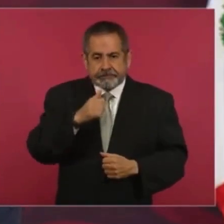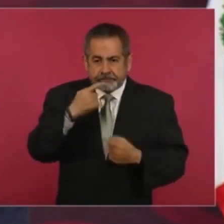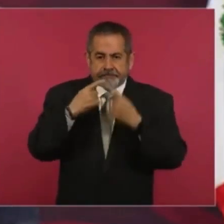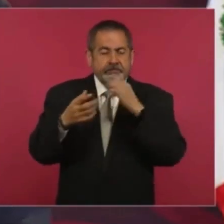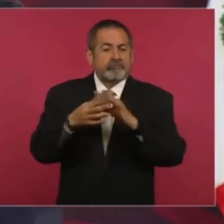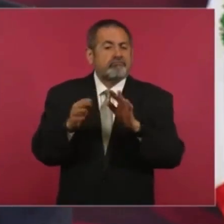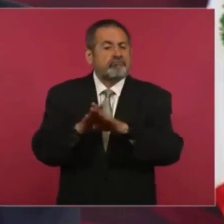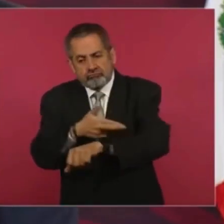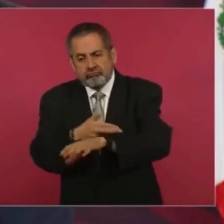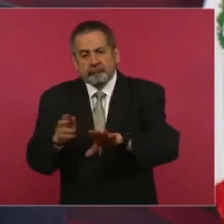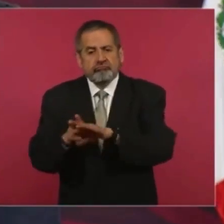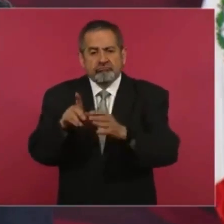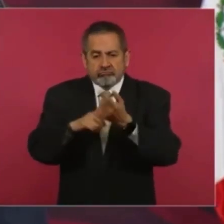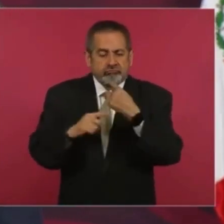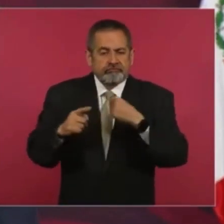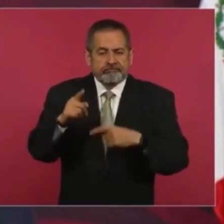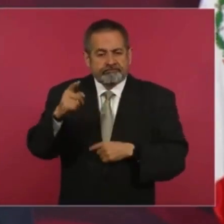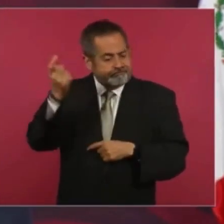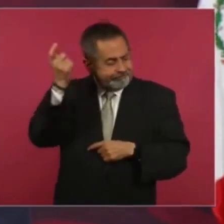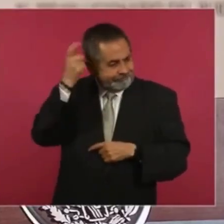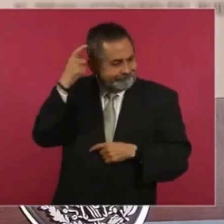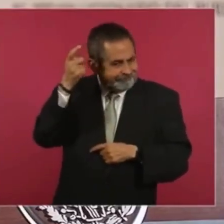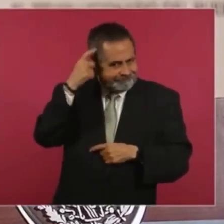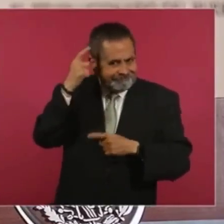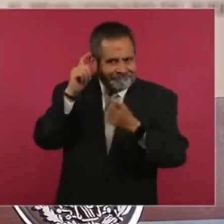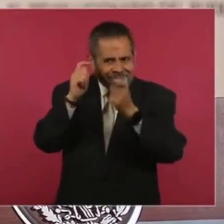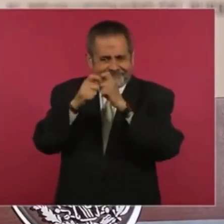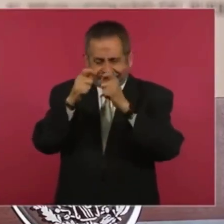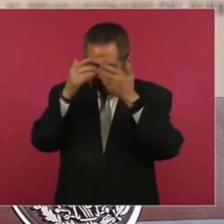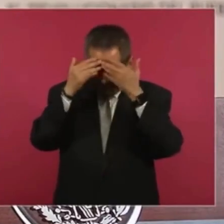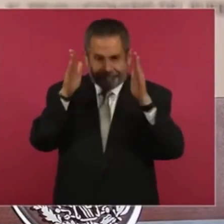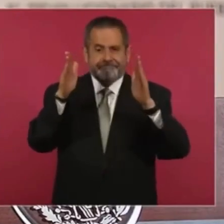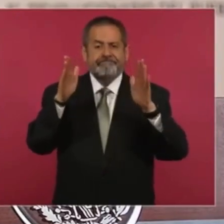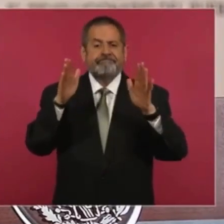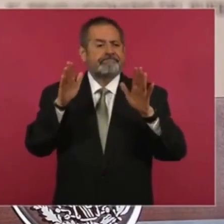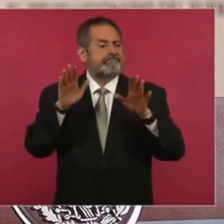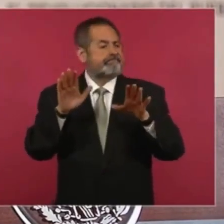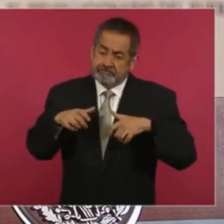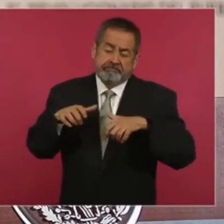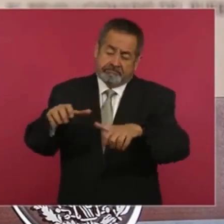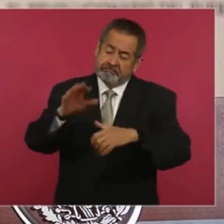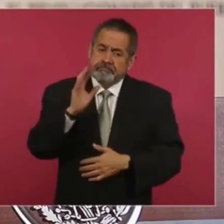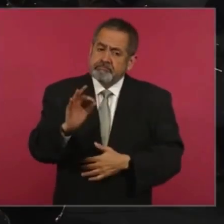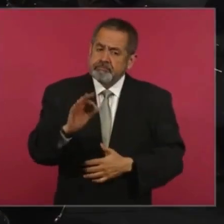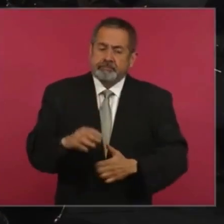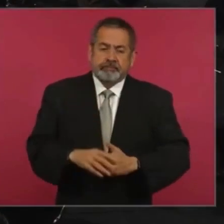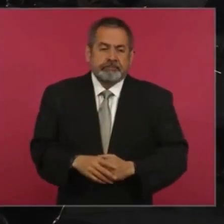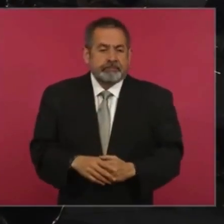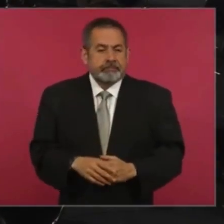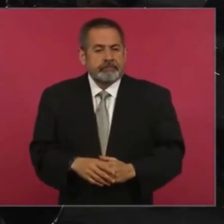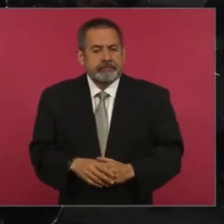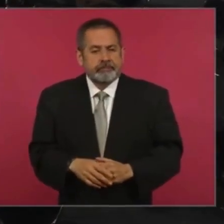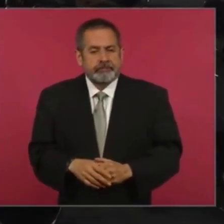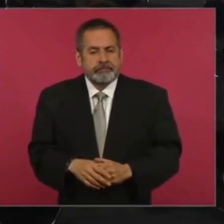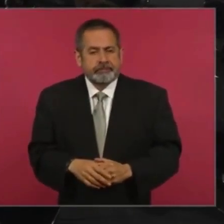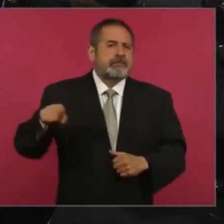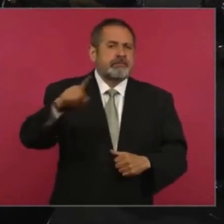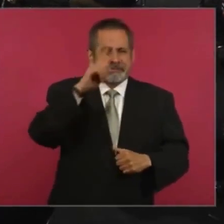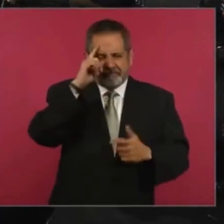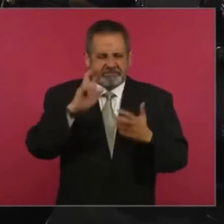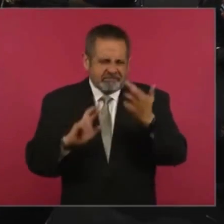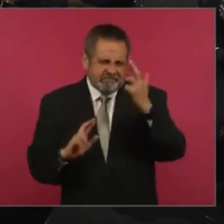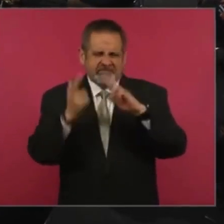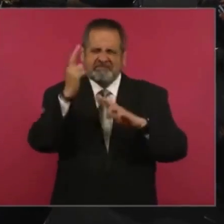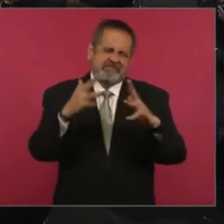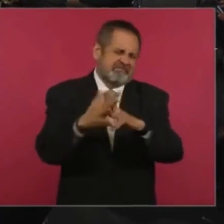que lo más importante es el cambio de mentalidad del pueblo. Hay veces que se llevan a cabo revoluciones y